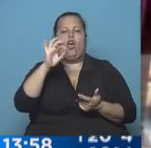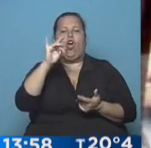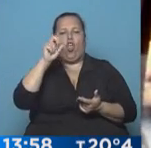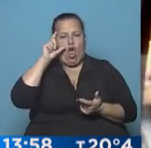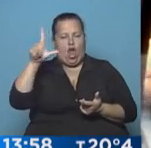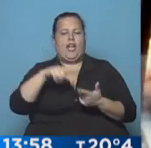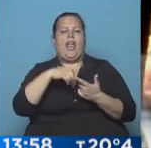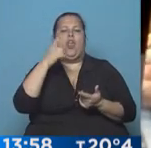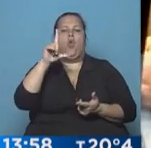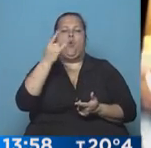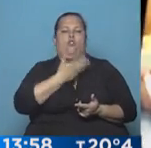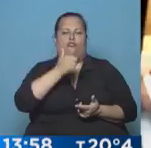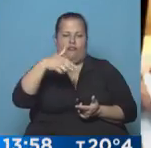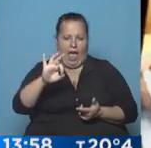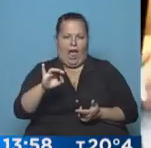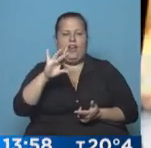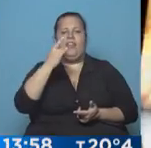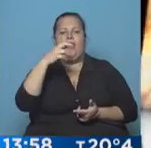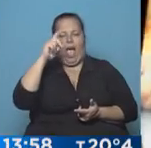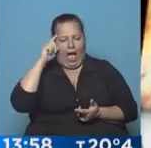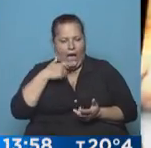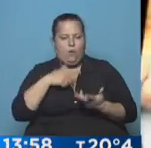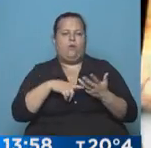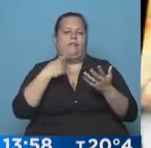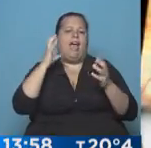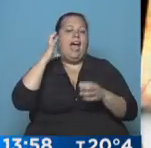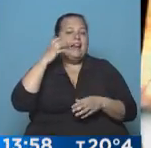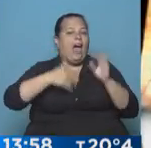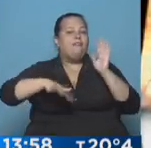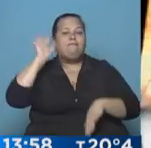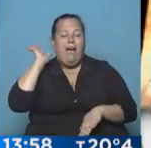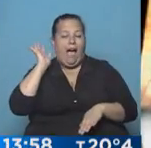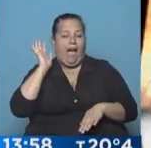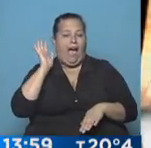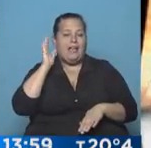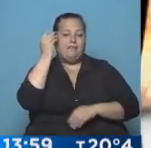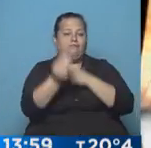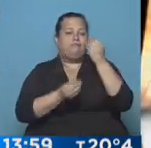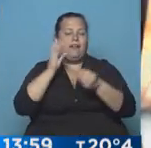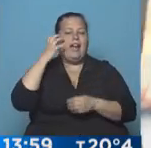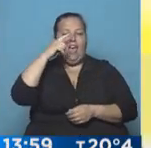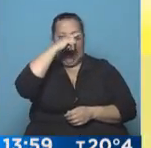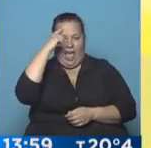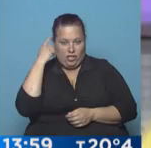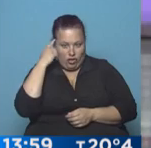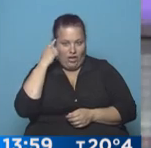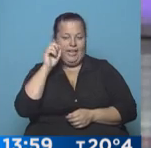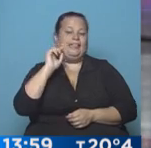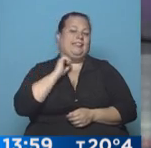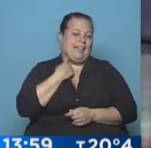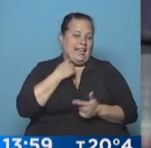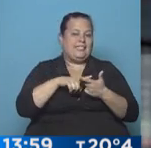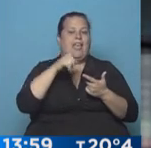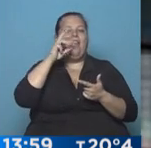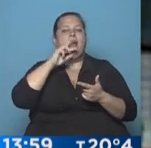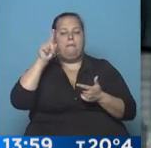O'Donnell, Rosario Lufrano, Liliana Daunes. La radio que tiene mayor cantidad de candidaturas es Radio Nacional, tiene 13, seguida por